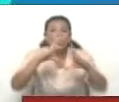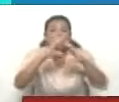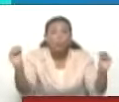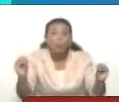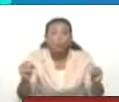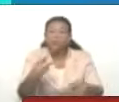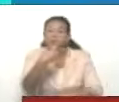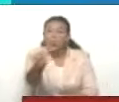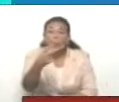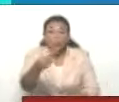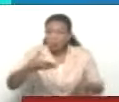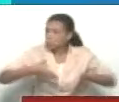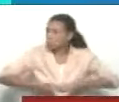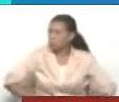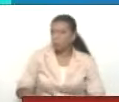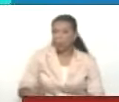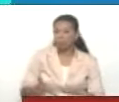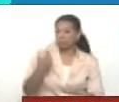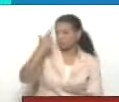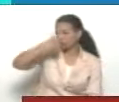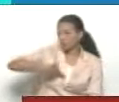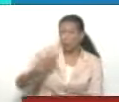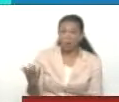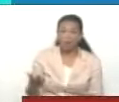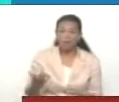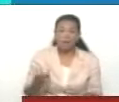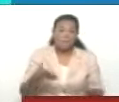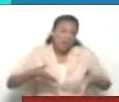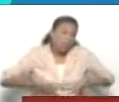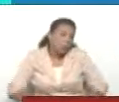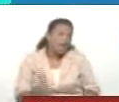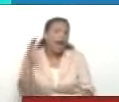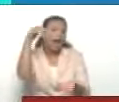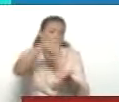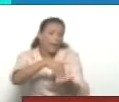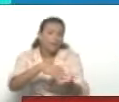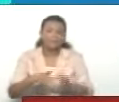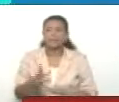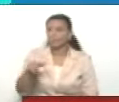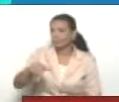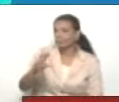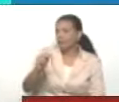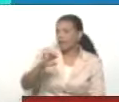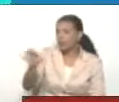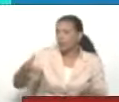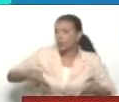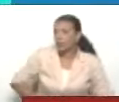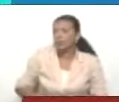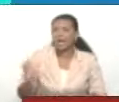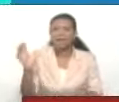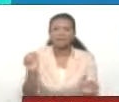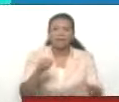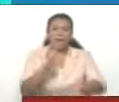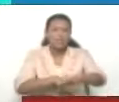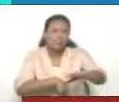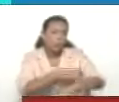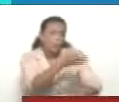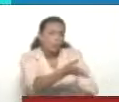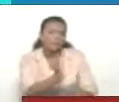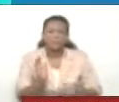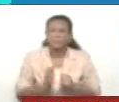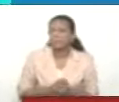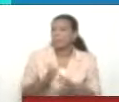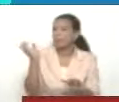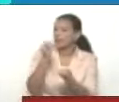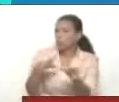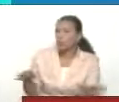yo, como nacido en Caracas, sería que si la gente de Aragua es aragüeña, si los nacidos en Anzoátegui que son anzoatiguenses,